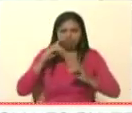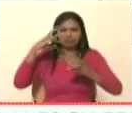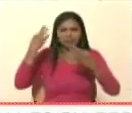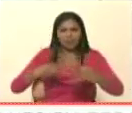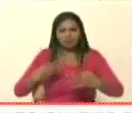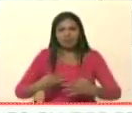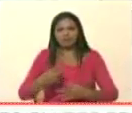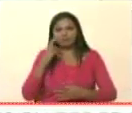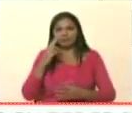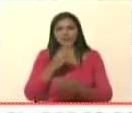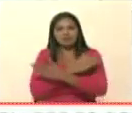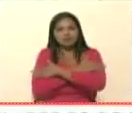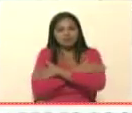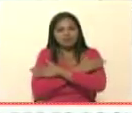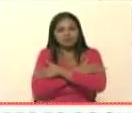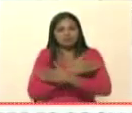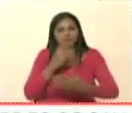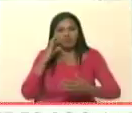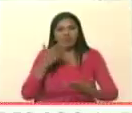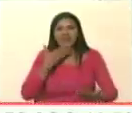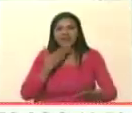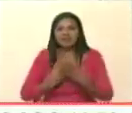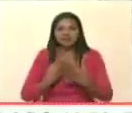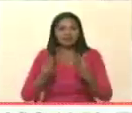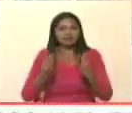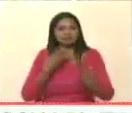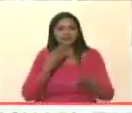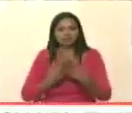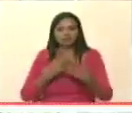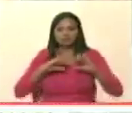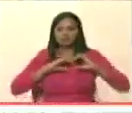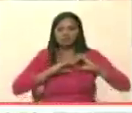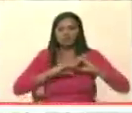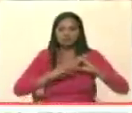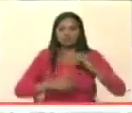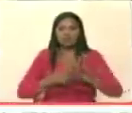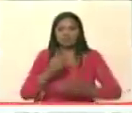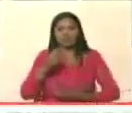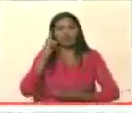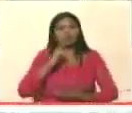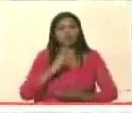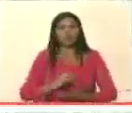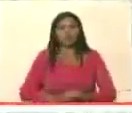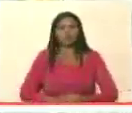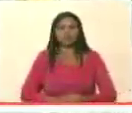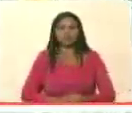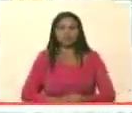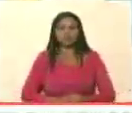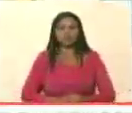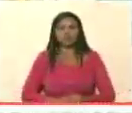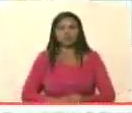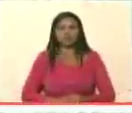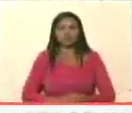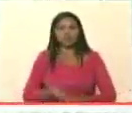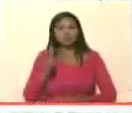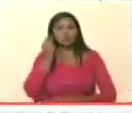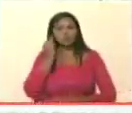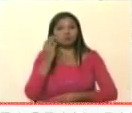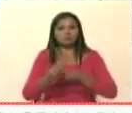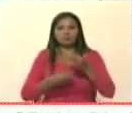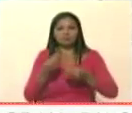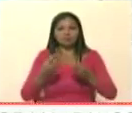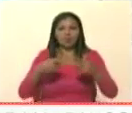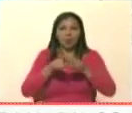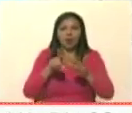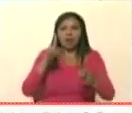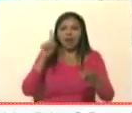felicito y le doy las gracias desde mi corazón de bolivariano. Y a la actriz que hace a Manuelita